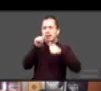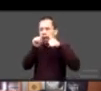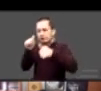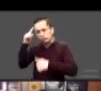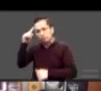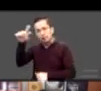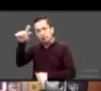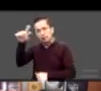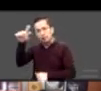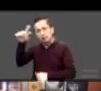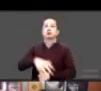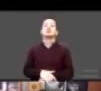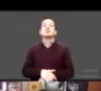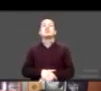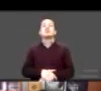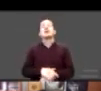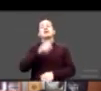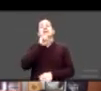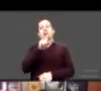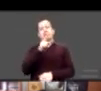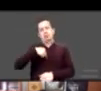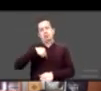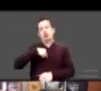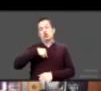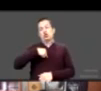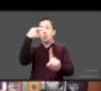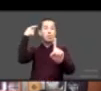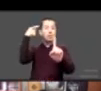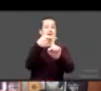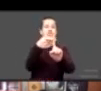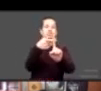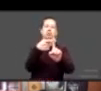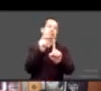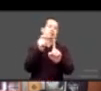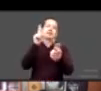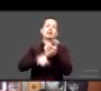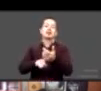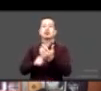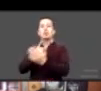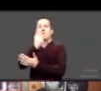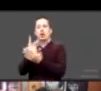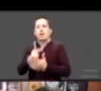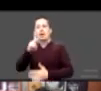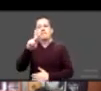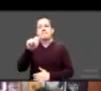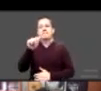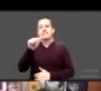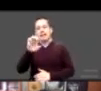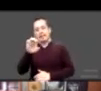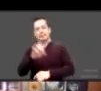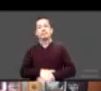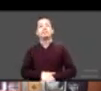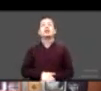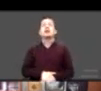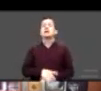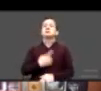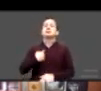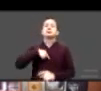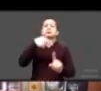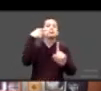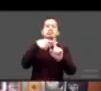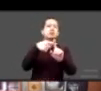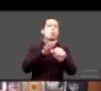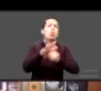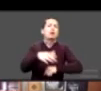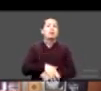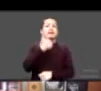un objetivo prioritario, el primero de nuestro PAE, que se trata de impulsar el ejercicio de los derechos sexuales y reproductivos en las y